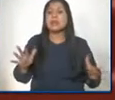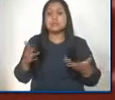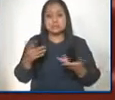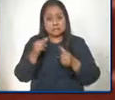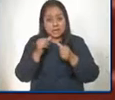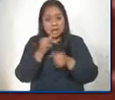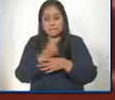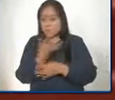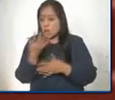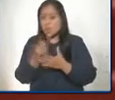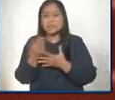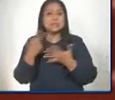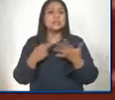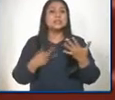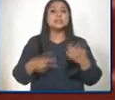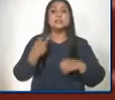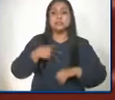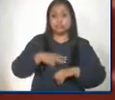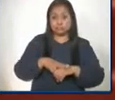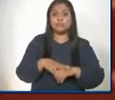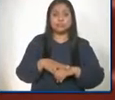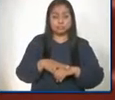de recursos naturales y especies.